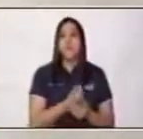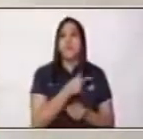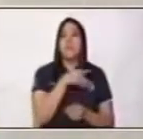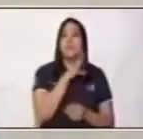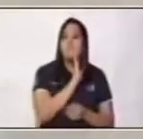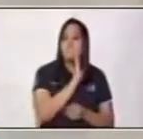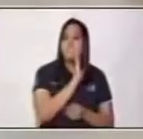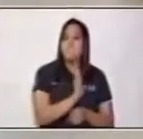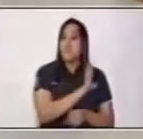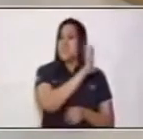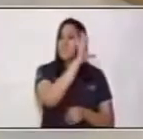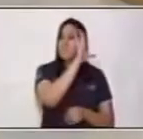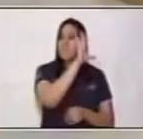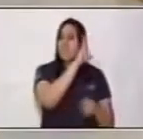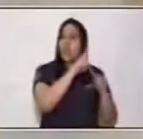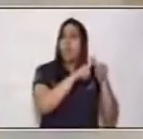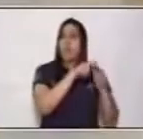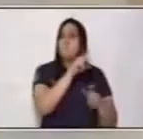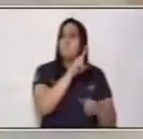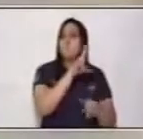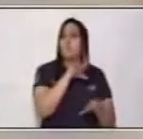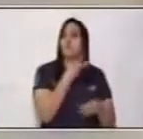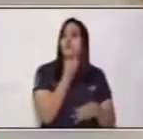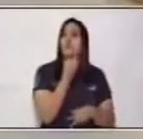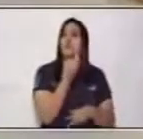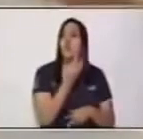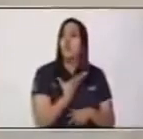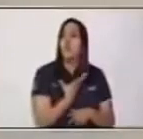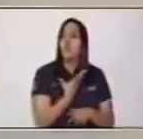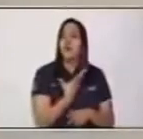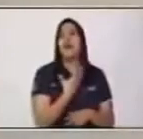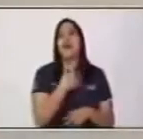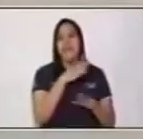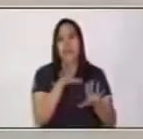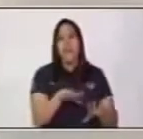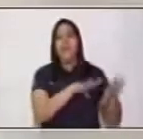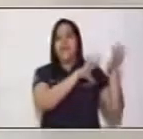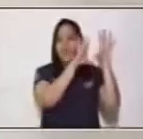B5 al cuadrado es B a la 10.